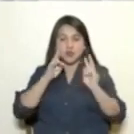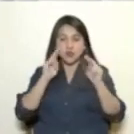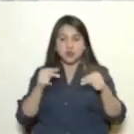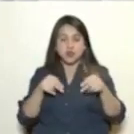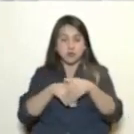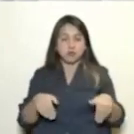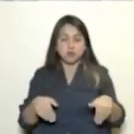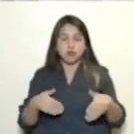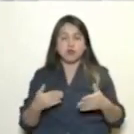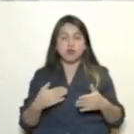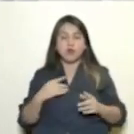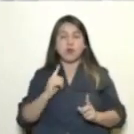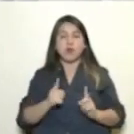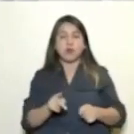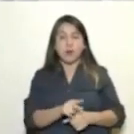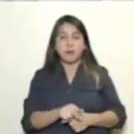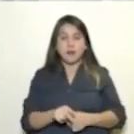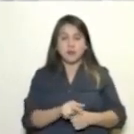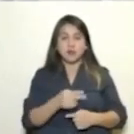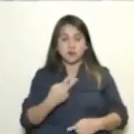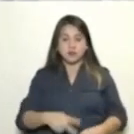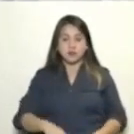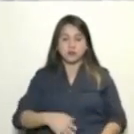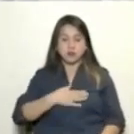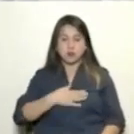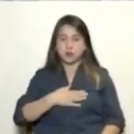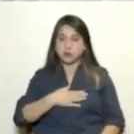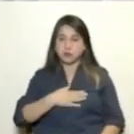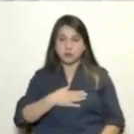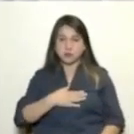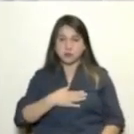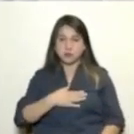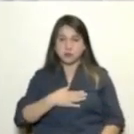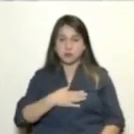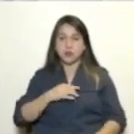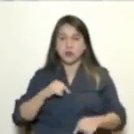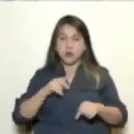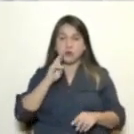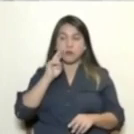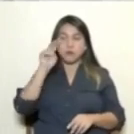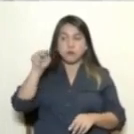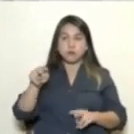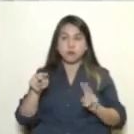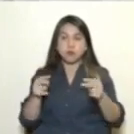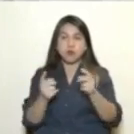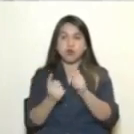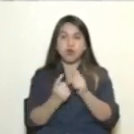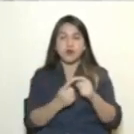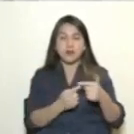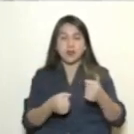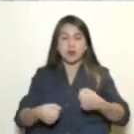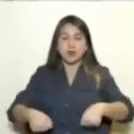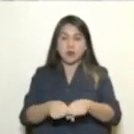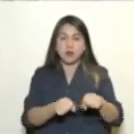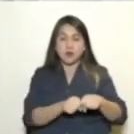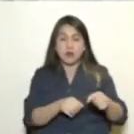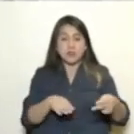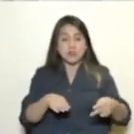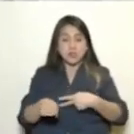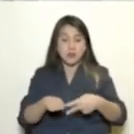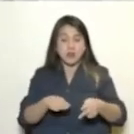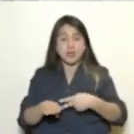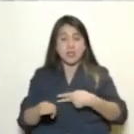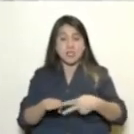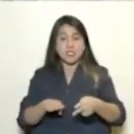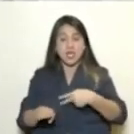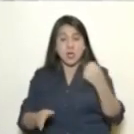administro. Porque ya hoy existe la globalización más absoluta. Una zapatilla, estas que se compran